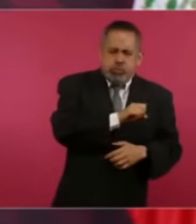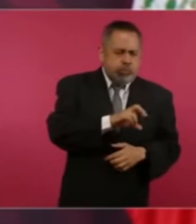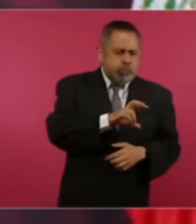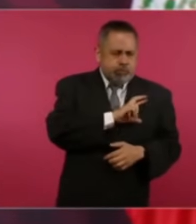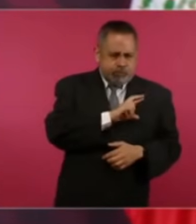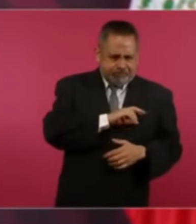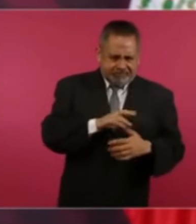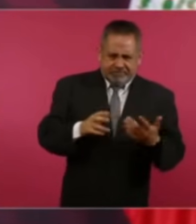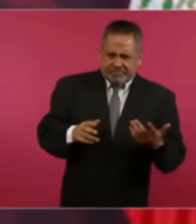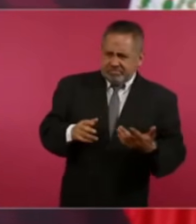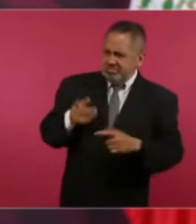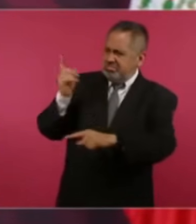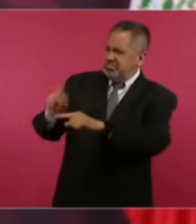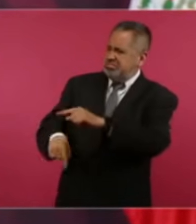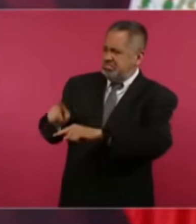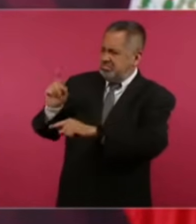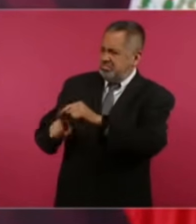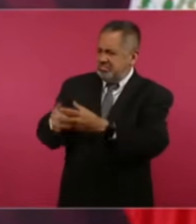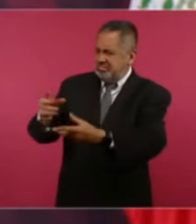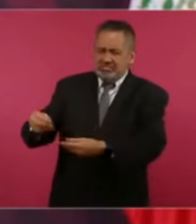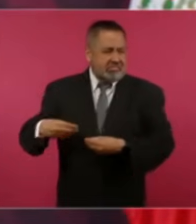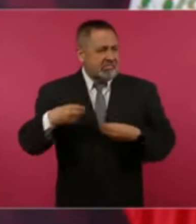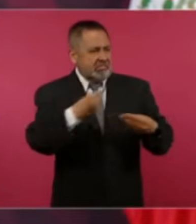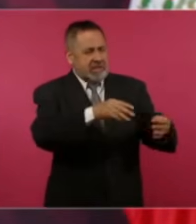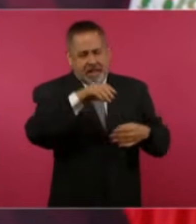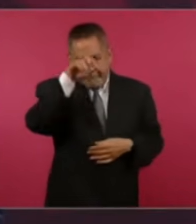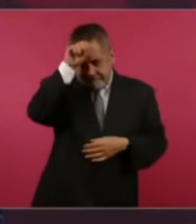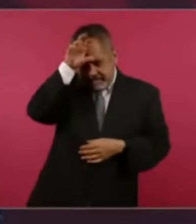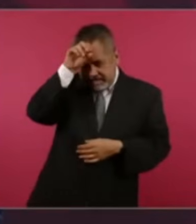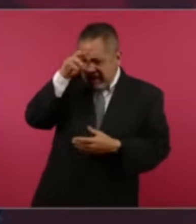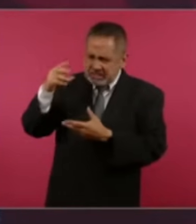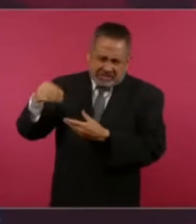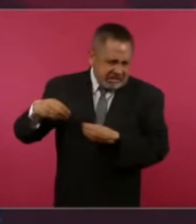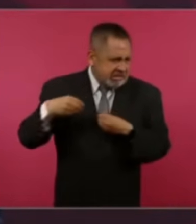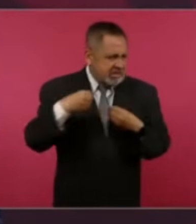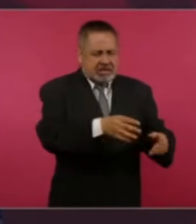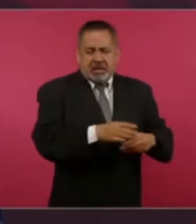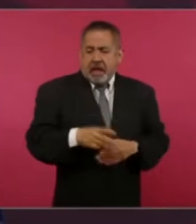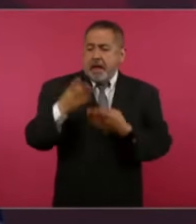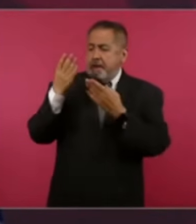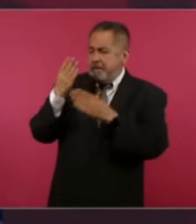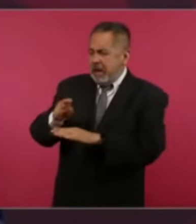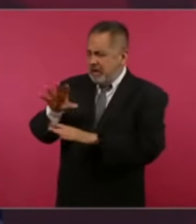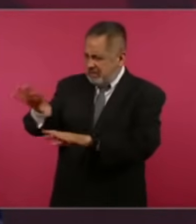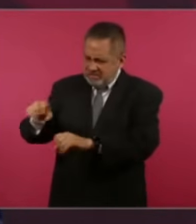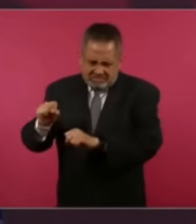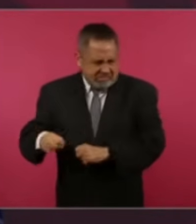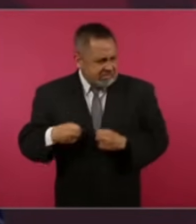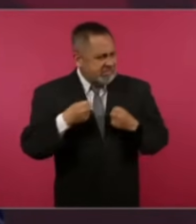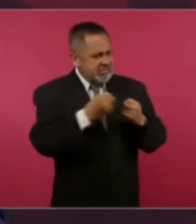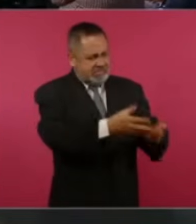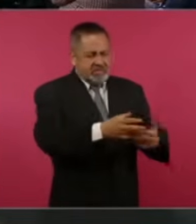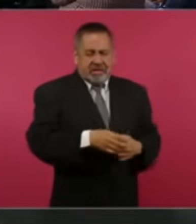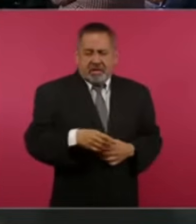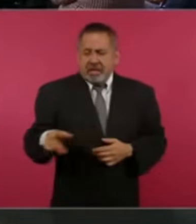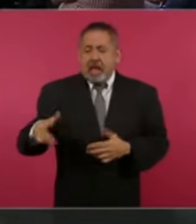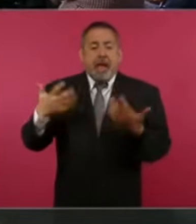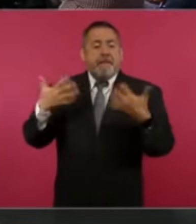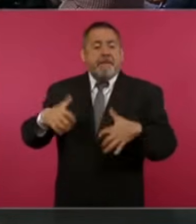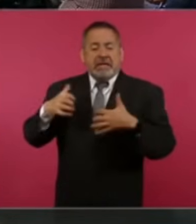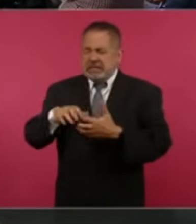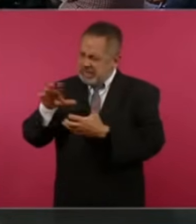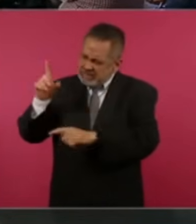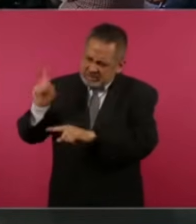sí, la entrega de las minas, de los bancos, de las empresas públicas, de los